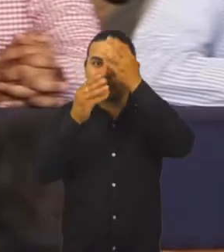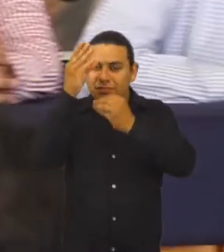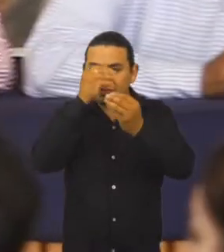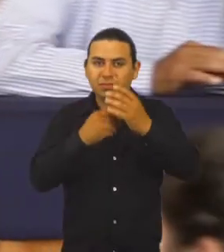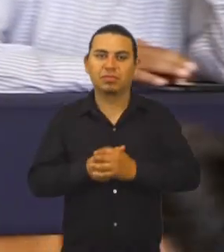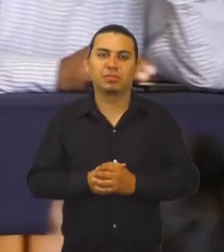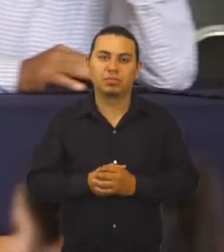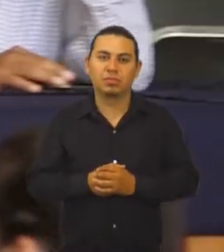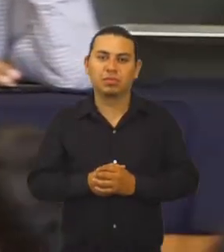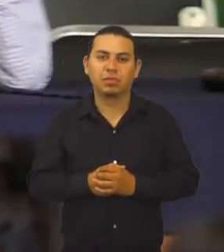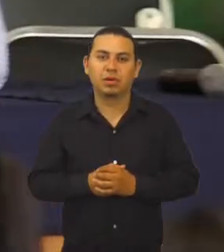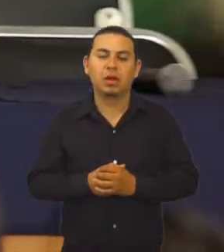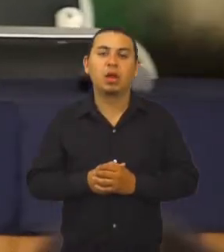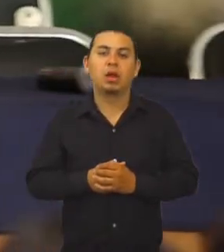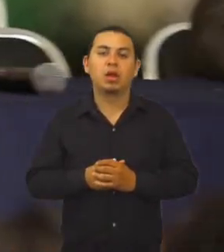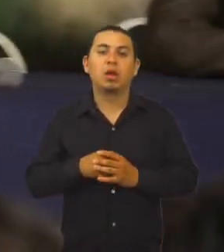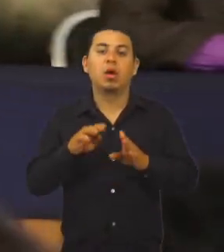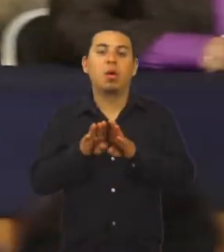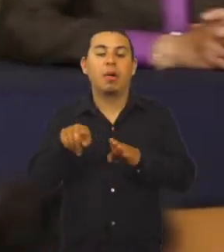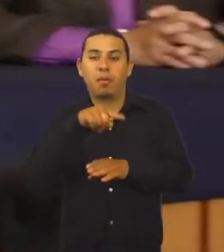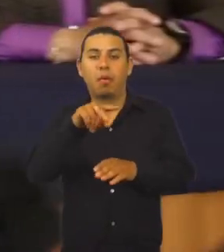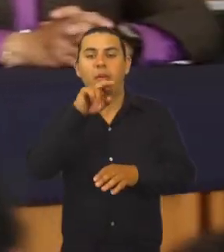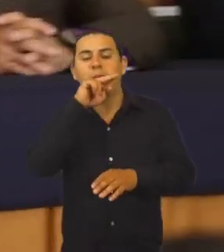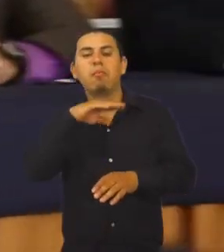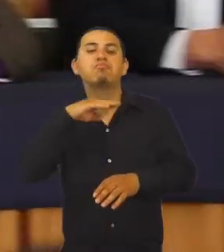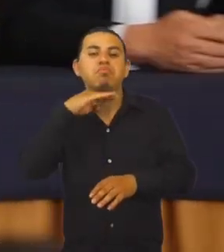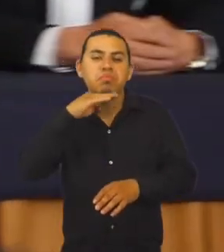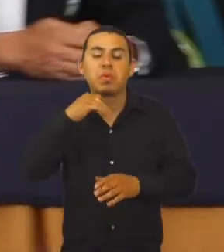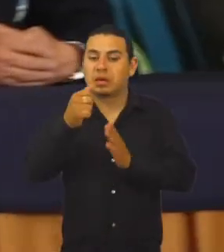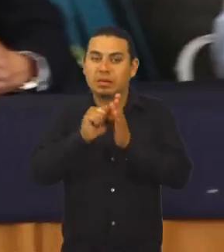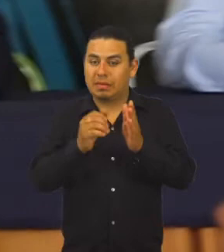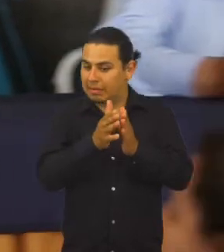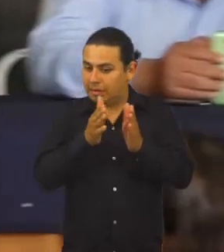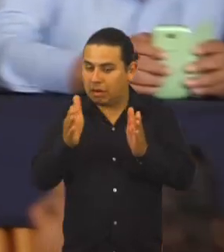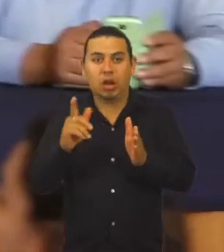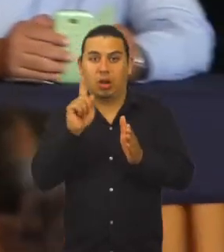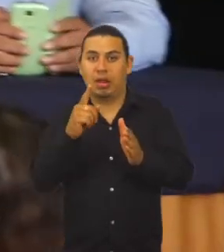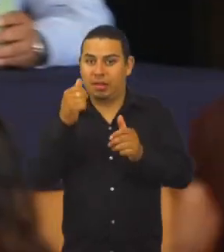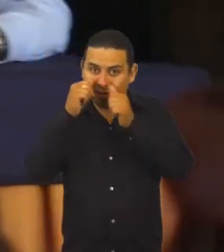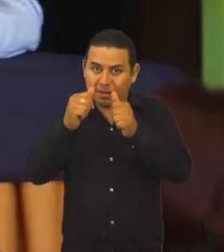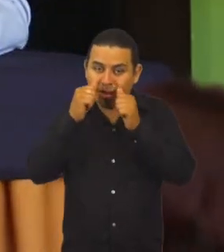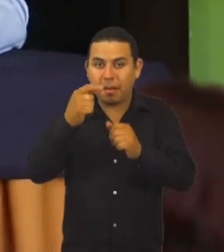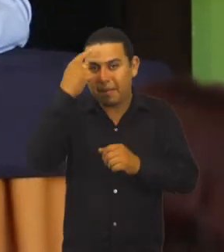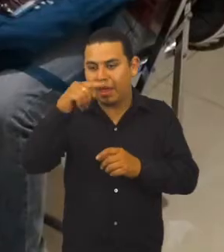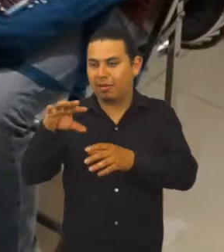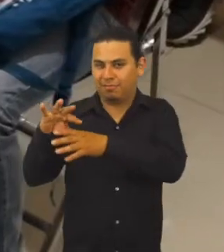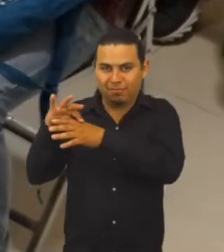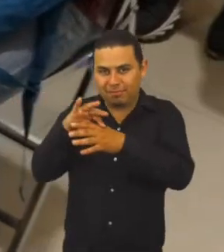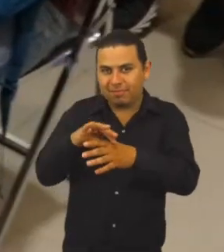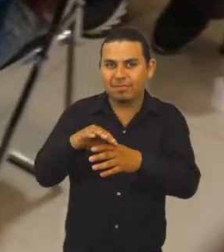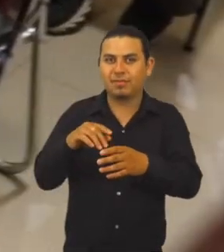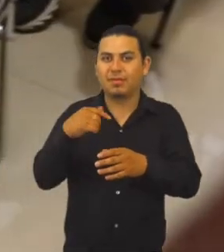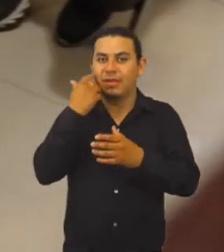la ciudadanía, que tengan buenos planes para el desarrollo precisamente de nuestro estado. Y esa es una de las